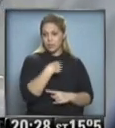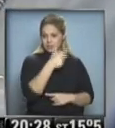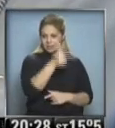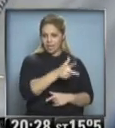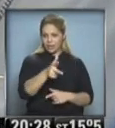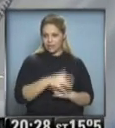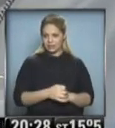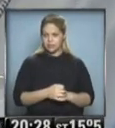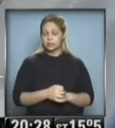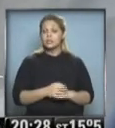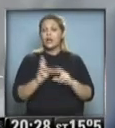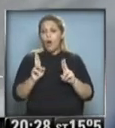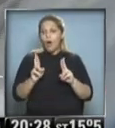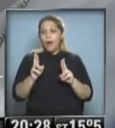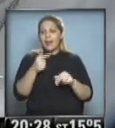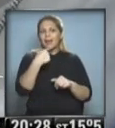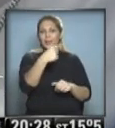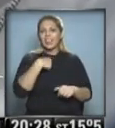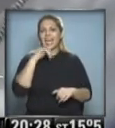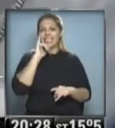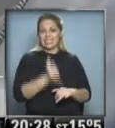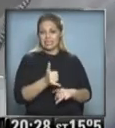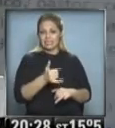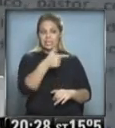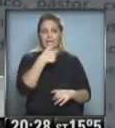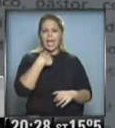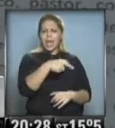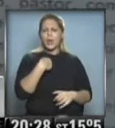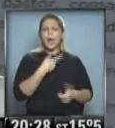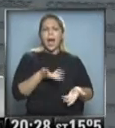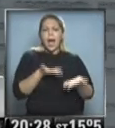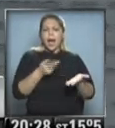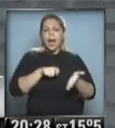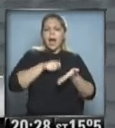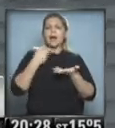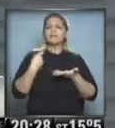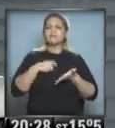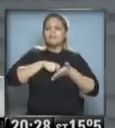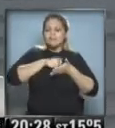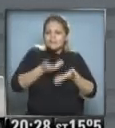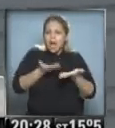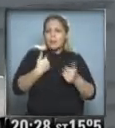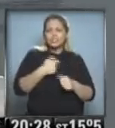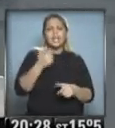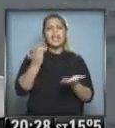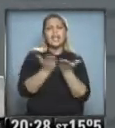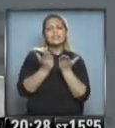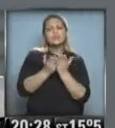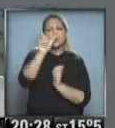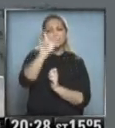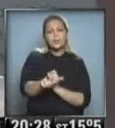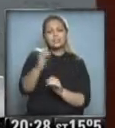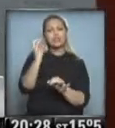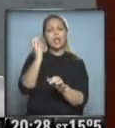Francisco. Espero que diga que sí, que en realidad él va a hacer esto, incentivar el estudio de estos teólogos que se están animando a dar